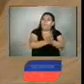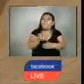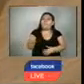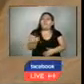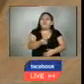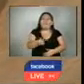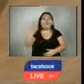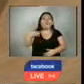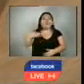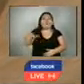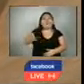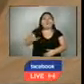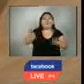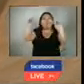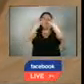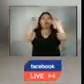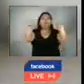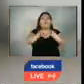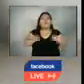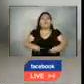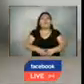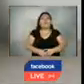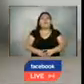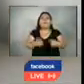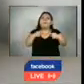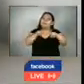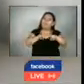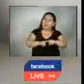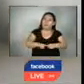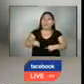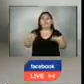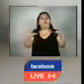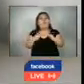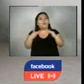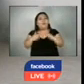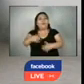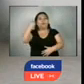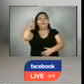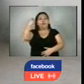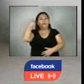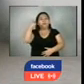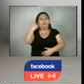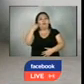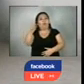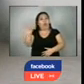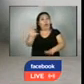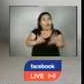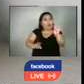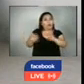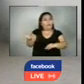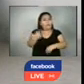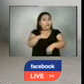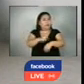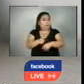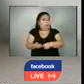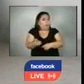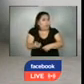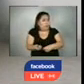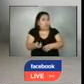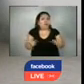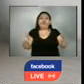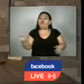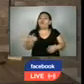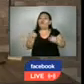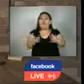navegantes de este universo. Ahora bien, es importante destacar que habrán algunos inversores a corto plazo que buscarán